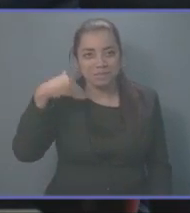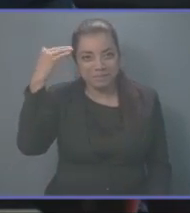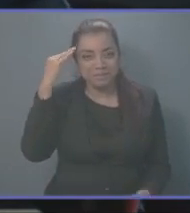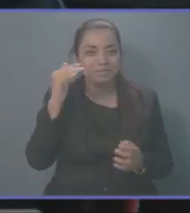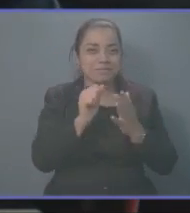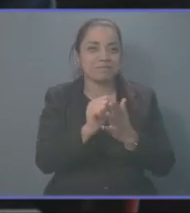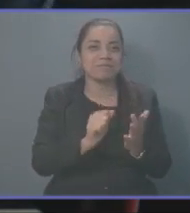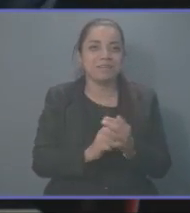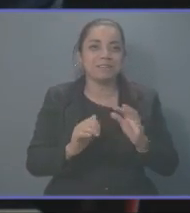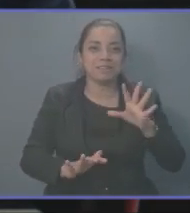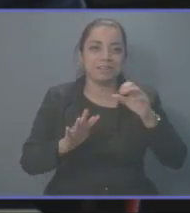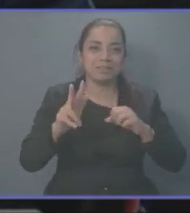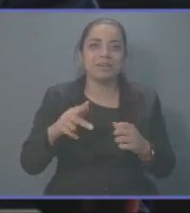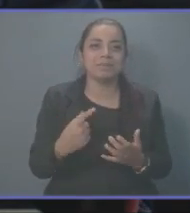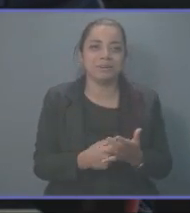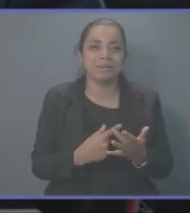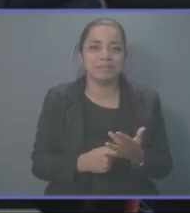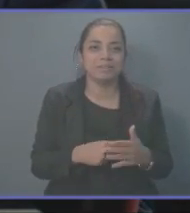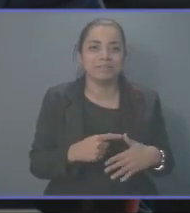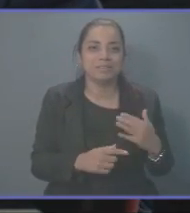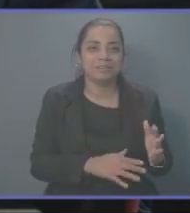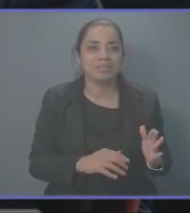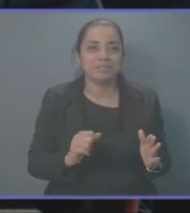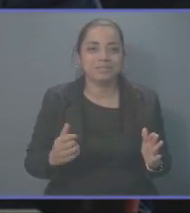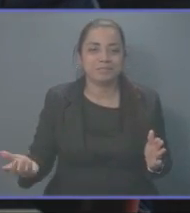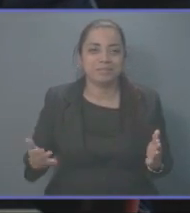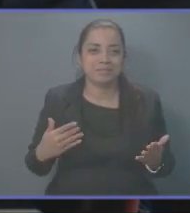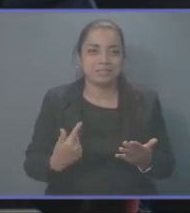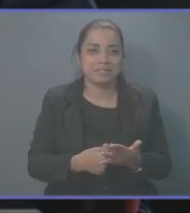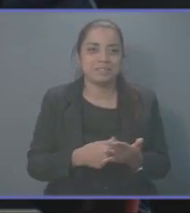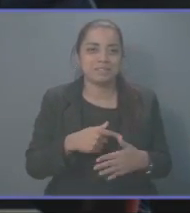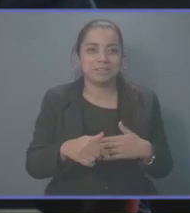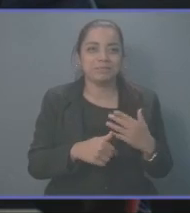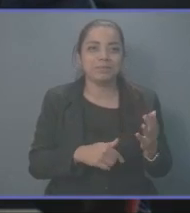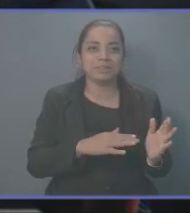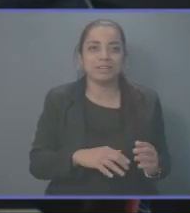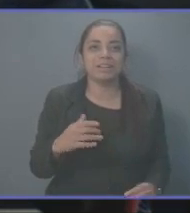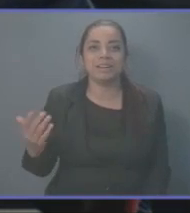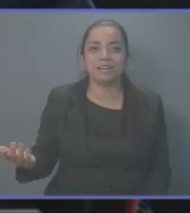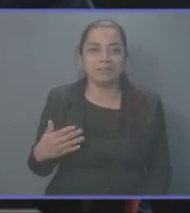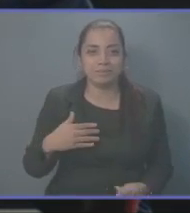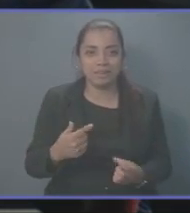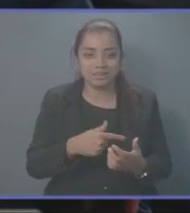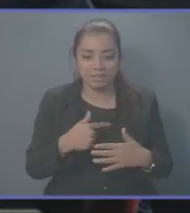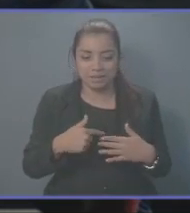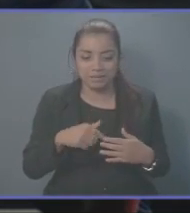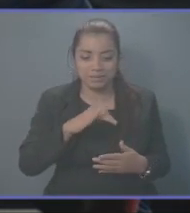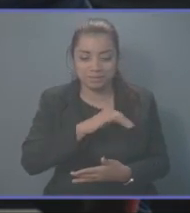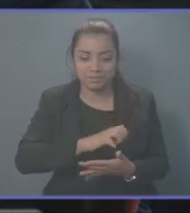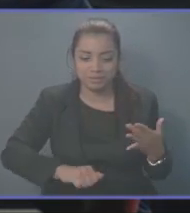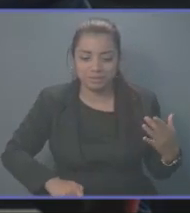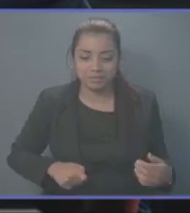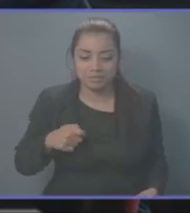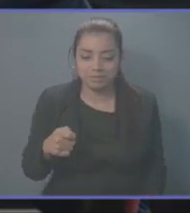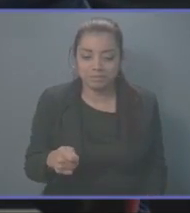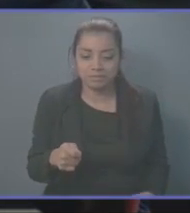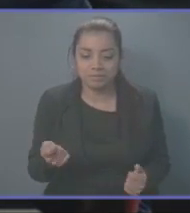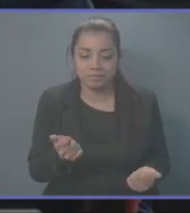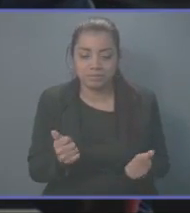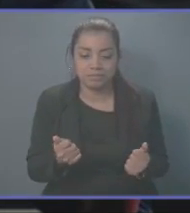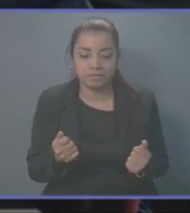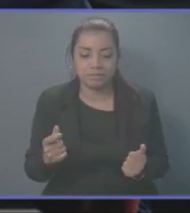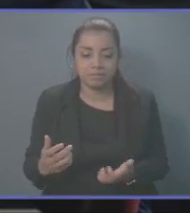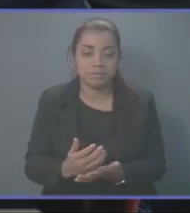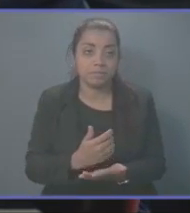13. El Ministerio de Hacienda, a través de cada una de las direcciones generales de Impuestos Internos, Aduanas y Tesorería,